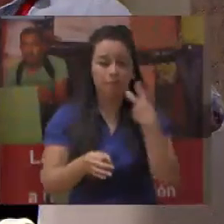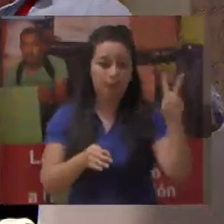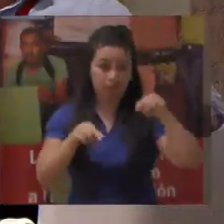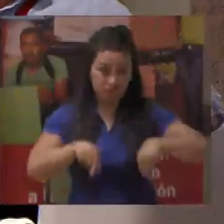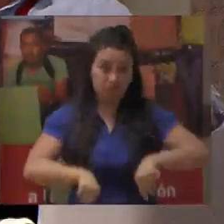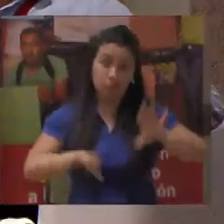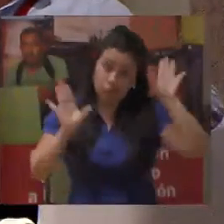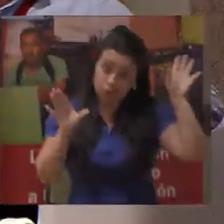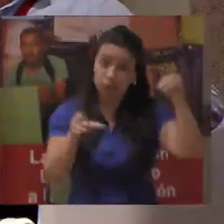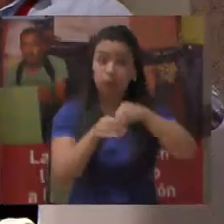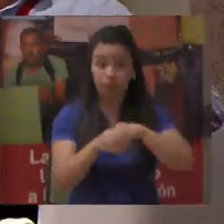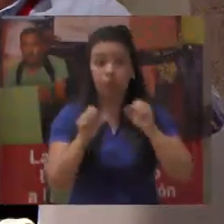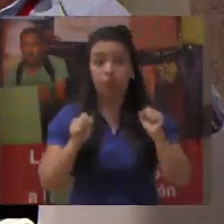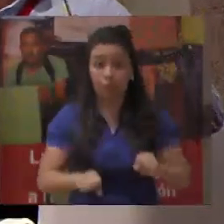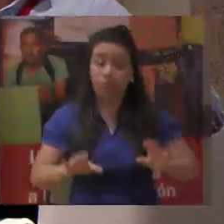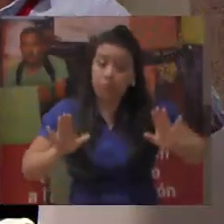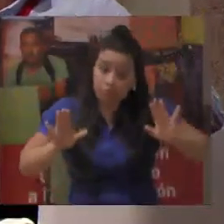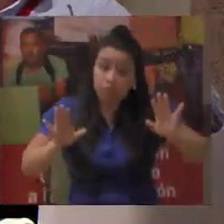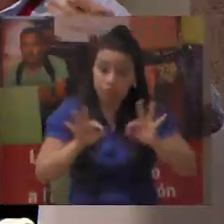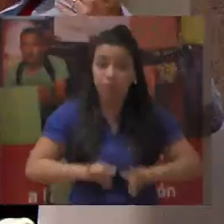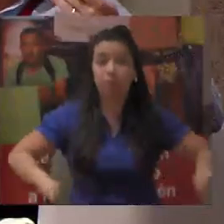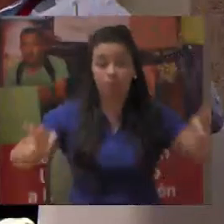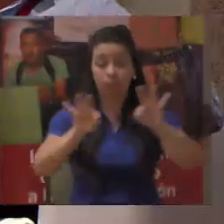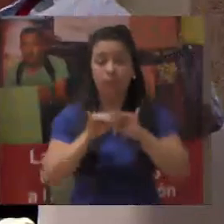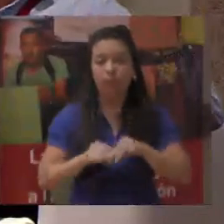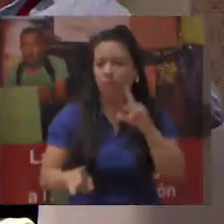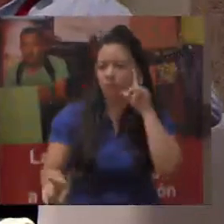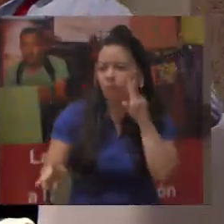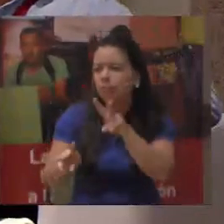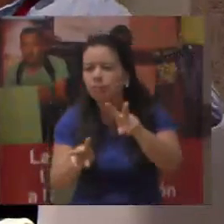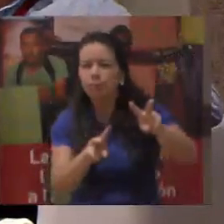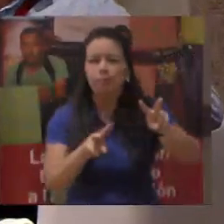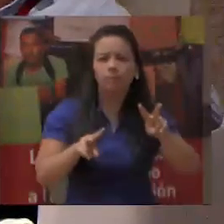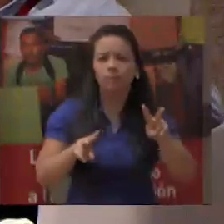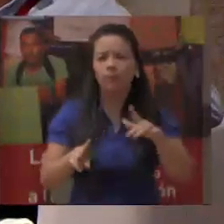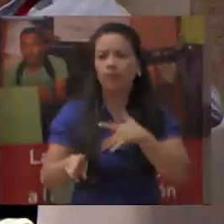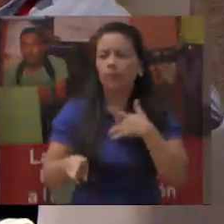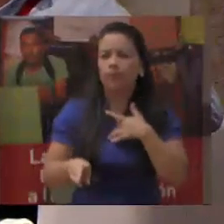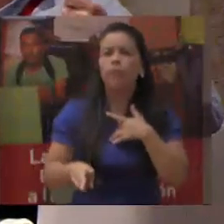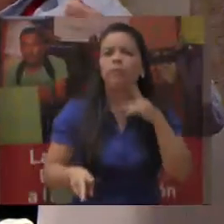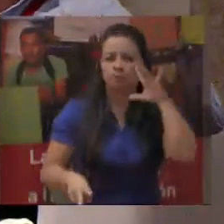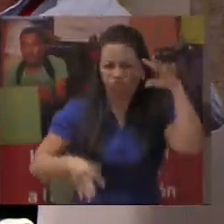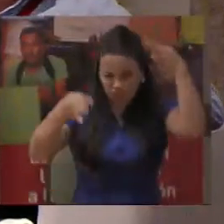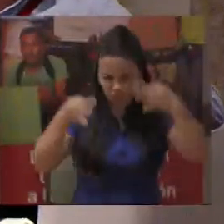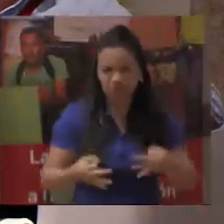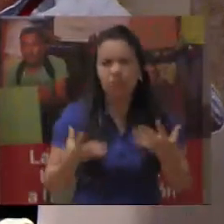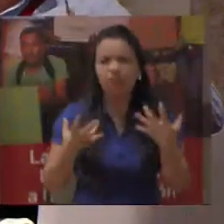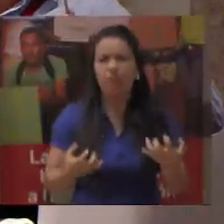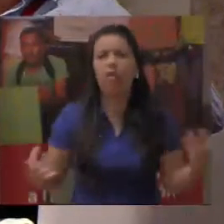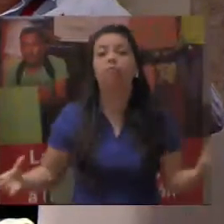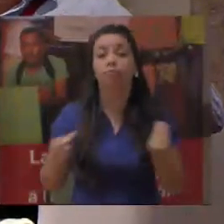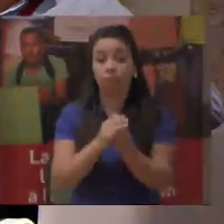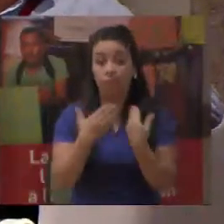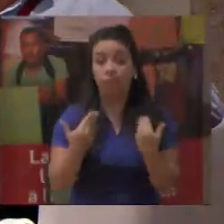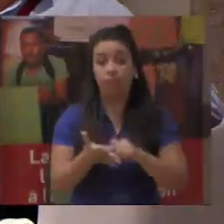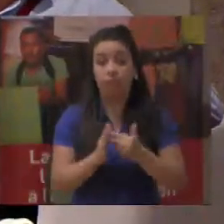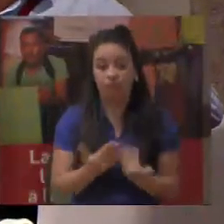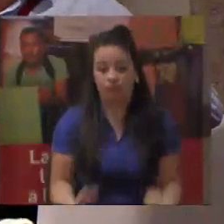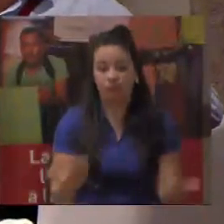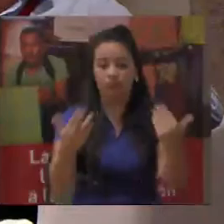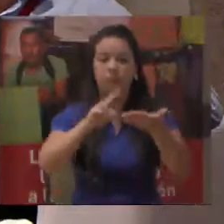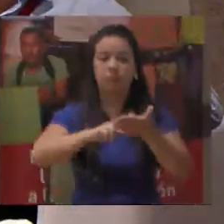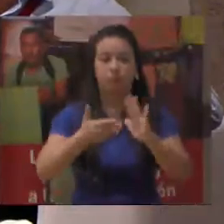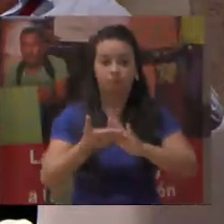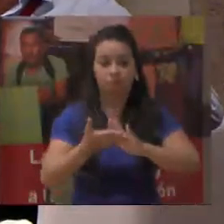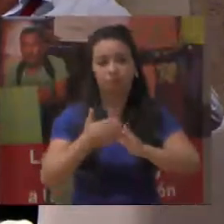Cauca, hemos logrado que mantengan esa visión y esa profunda convicción que desde la reintegración se construyen